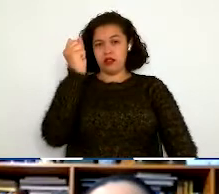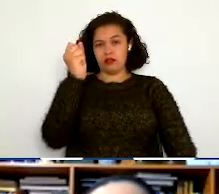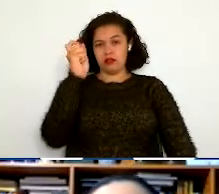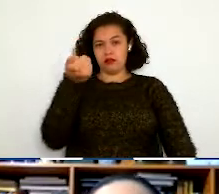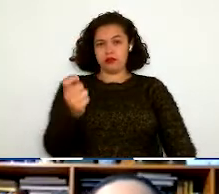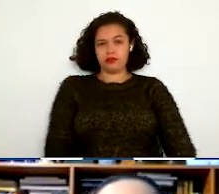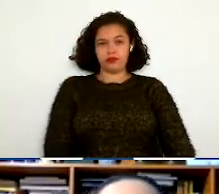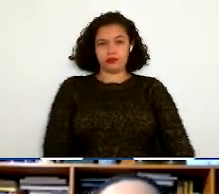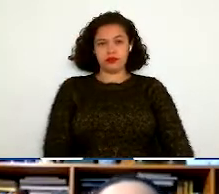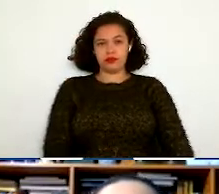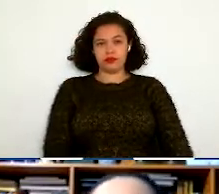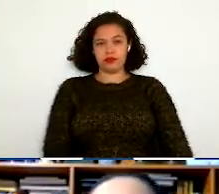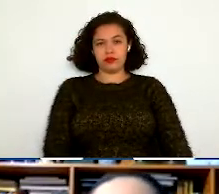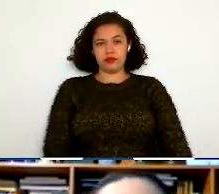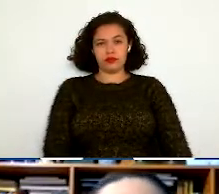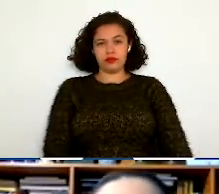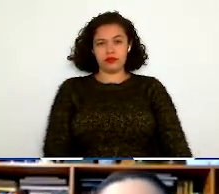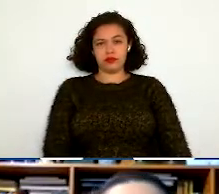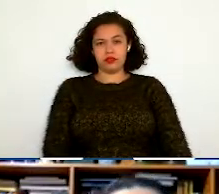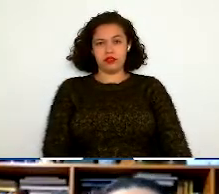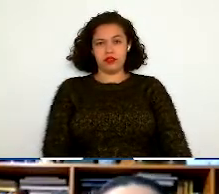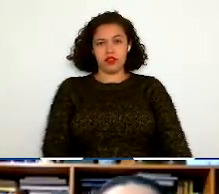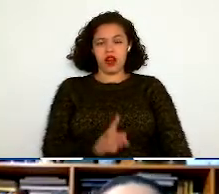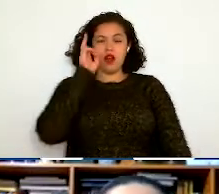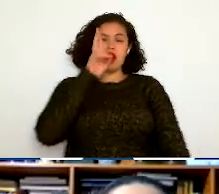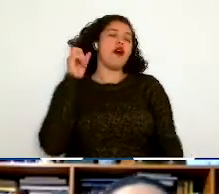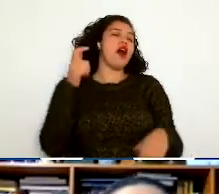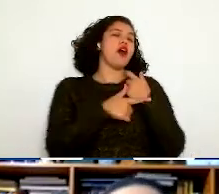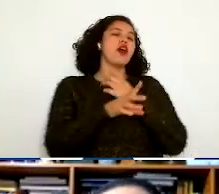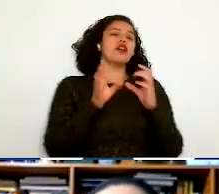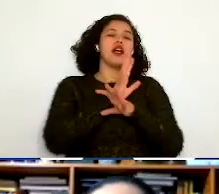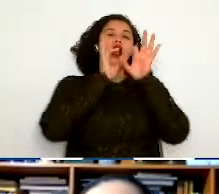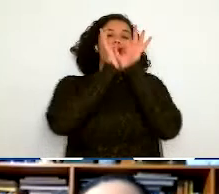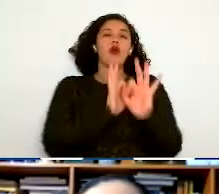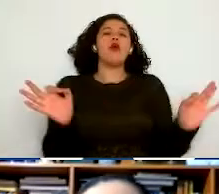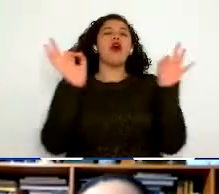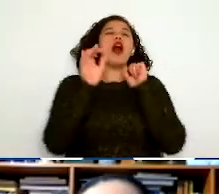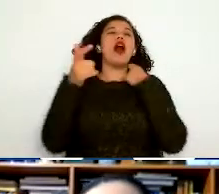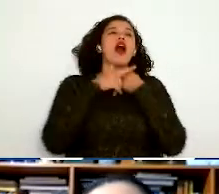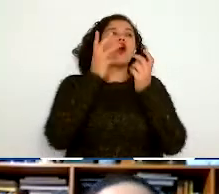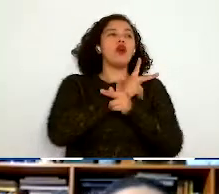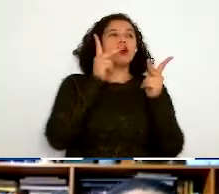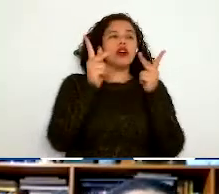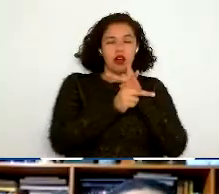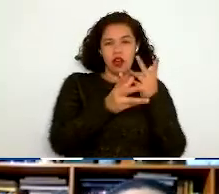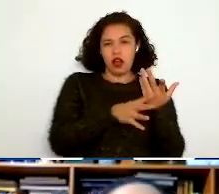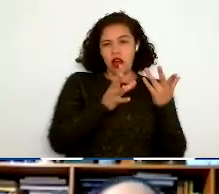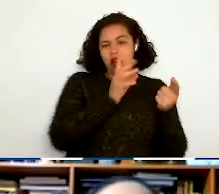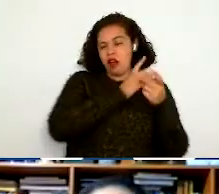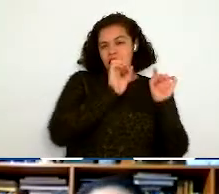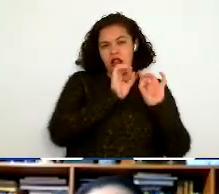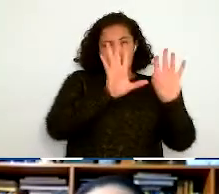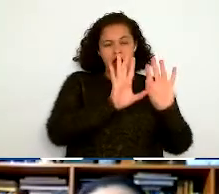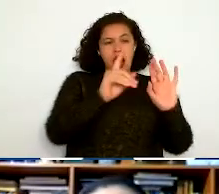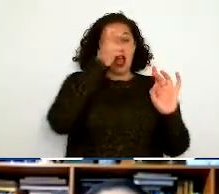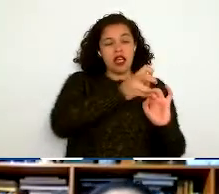lo miran incluso como un conjunto de rasgos esenciales que hacen que un objeto, que un fenómeno, sea lo que es y no